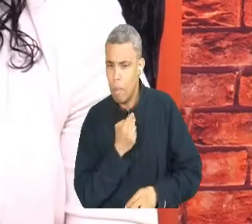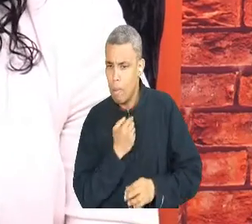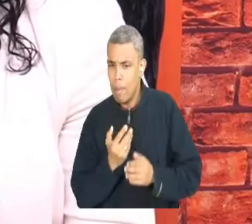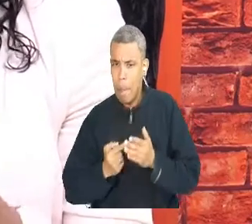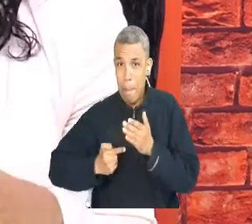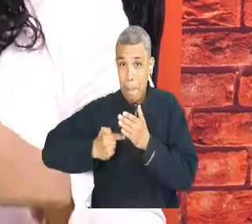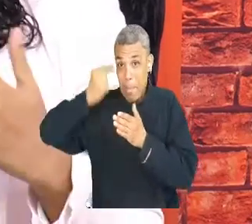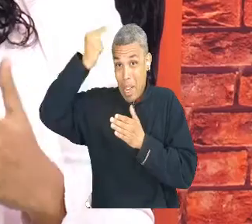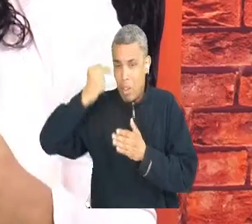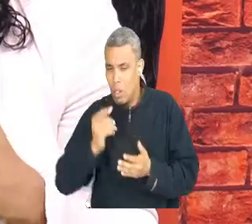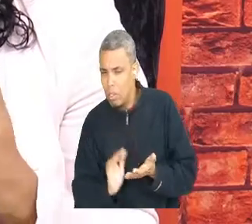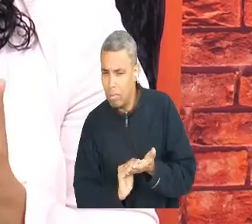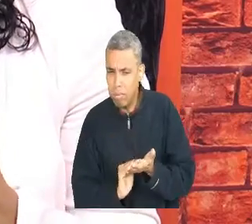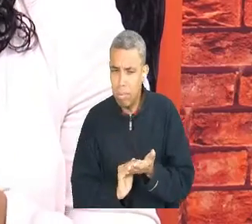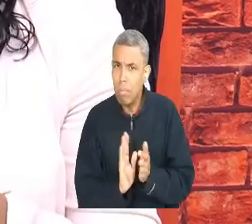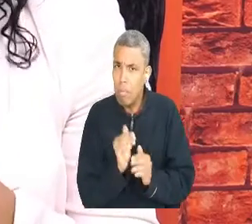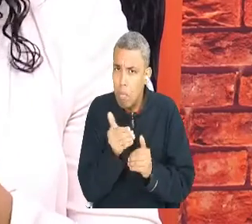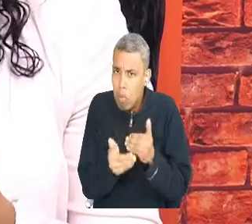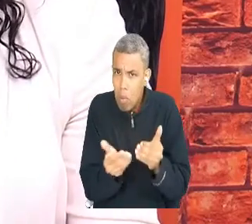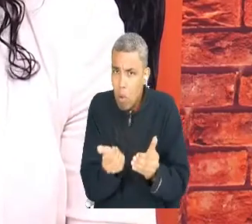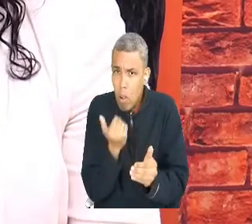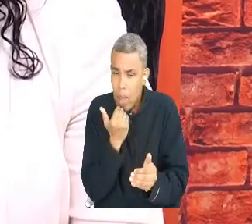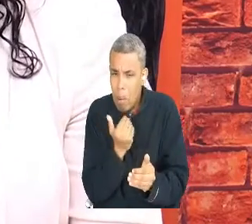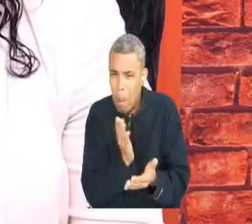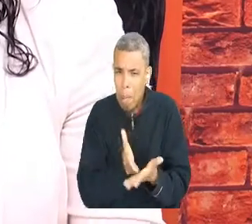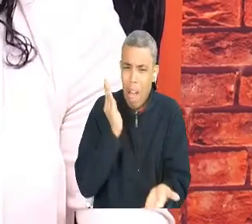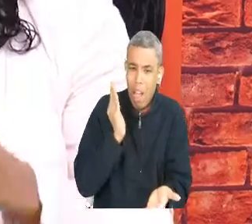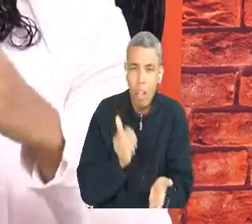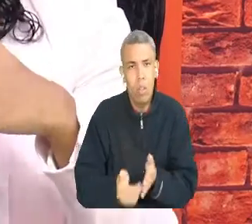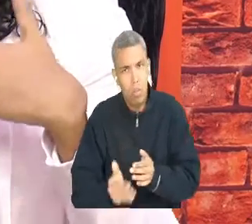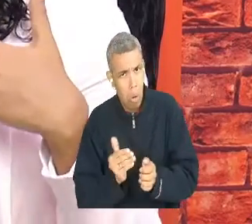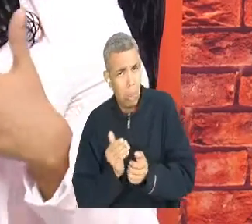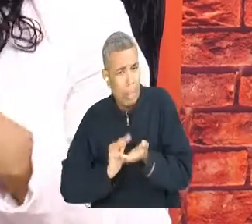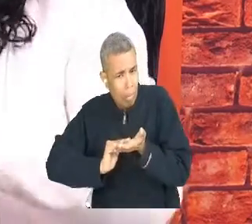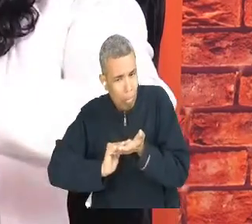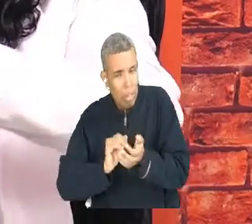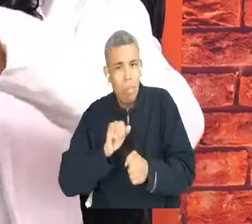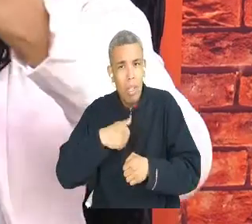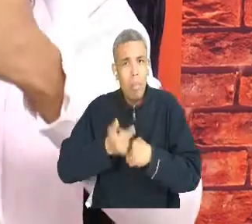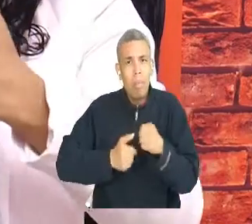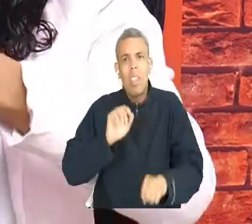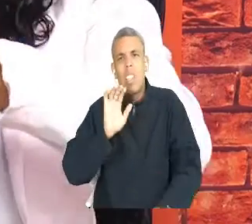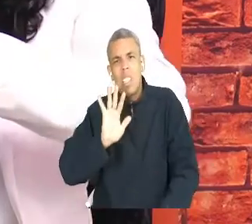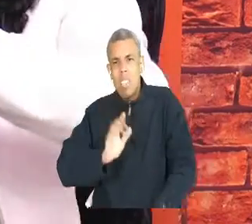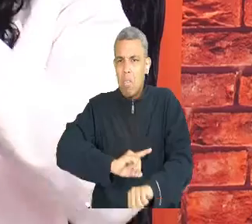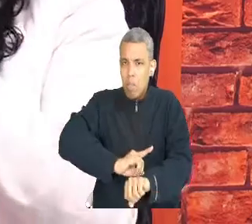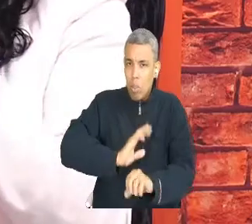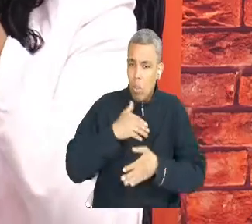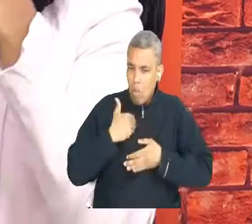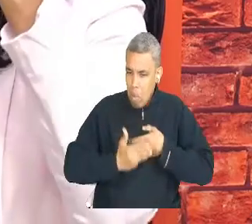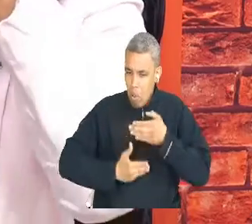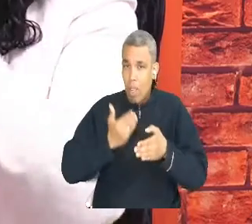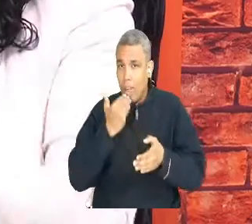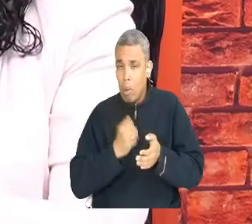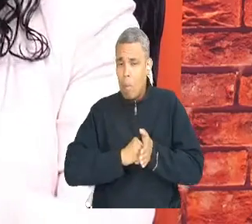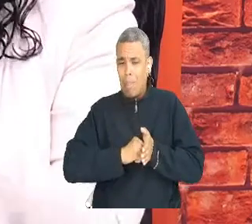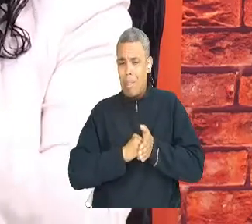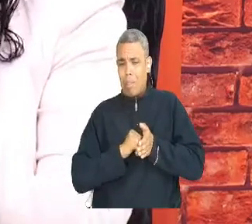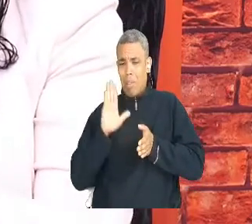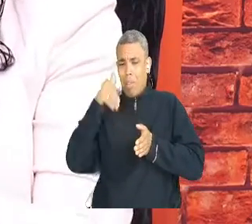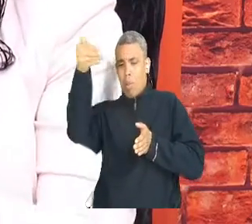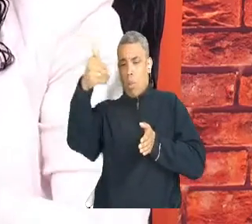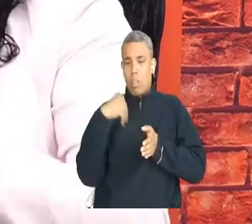a resolverla alguna forma y vamos viendo así sea poco a poco cinco minutos que le dediquemos pero estamos dejando atrás como esta postergación y estamos empezando